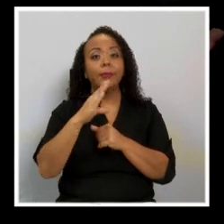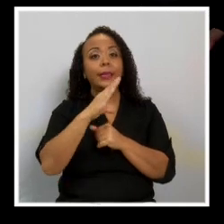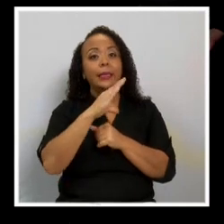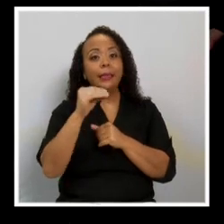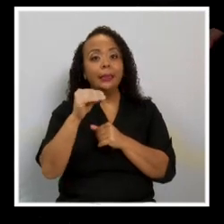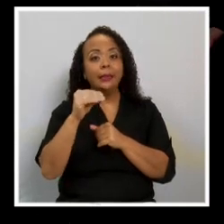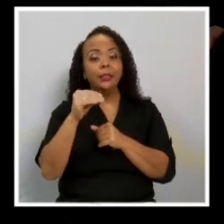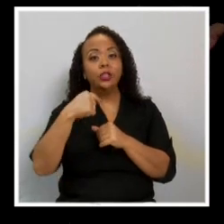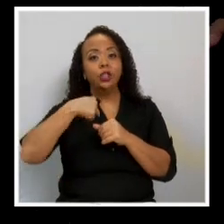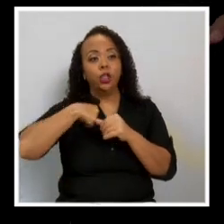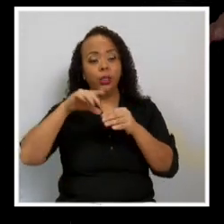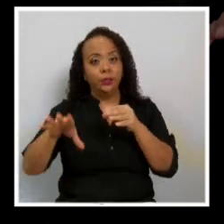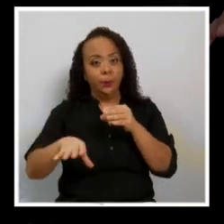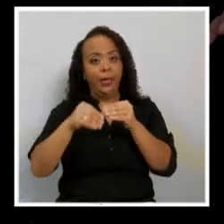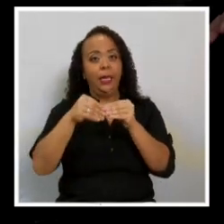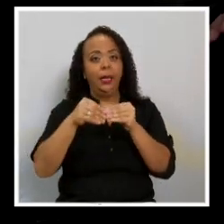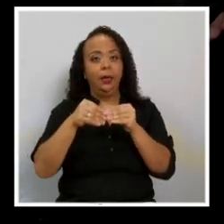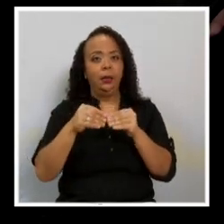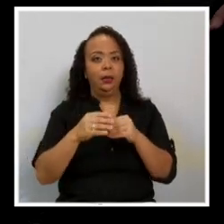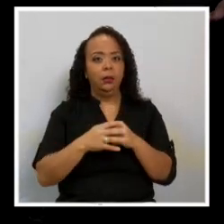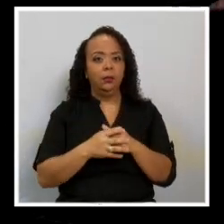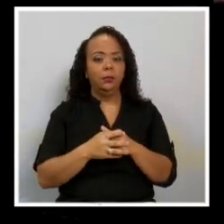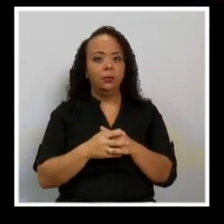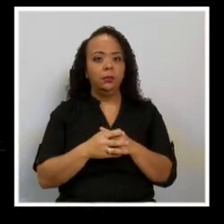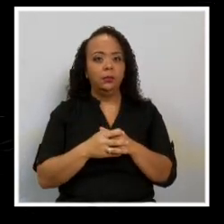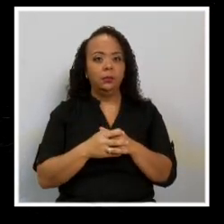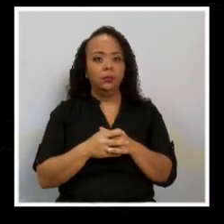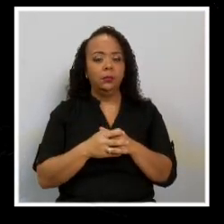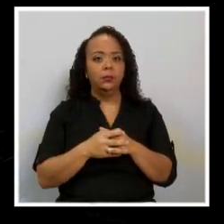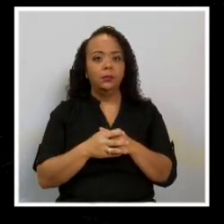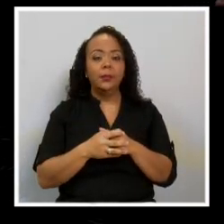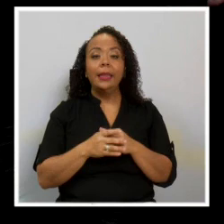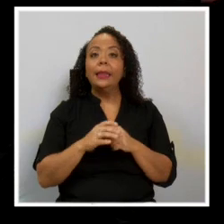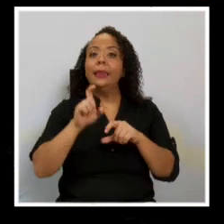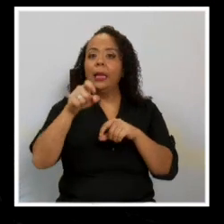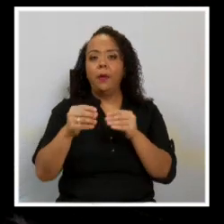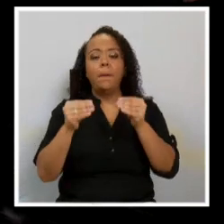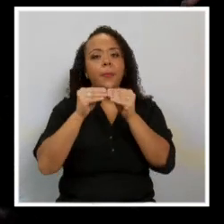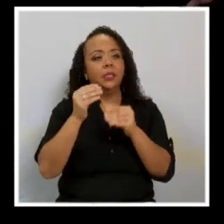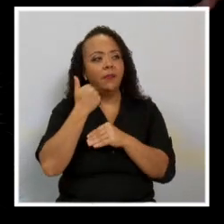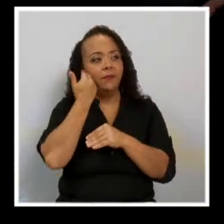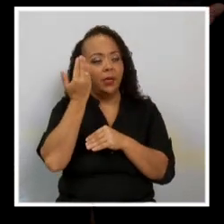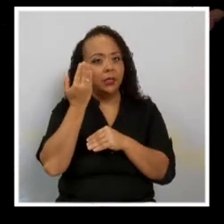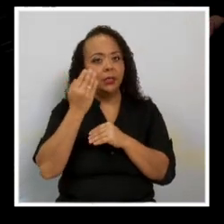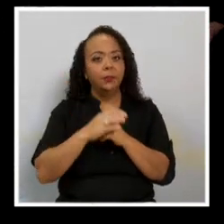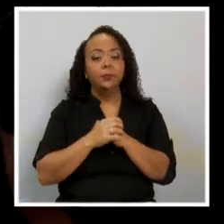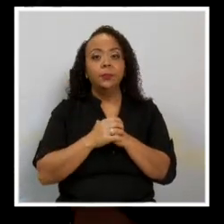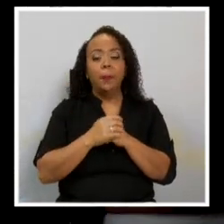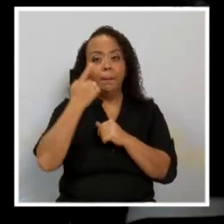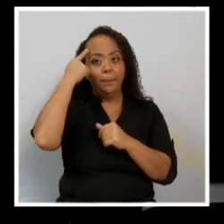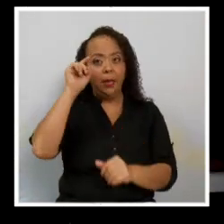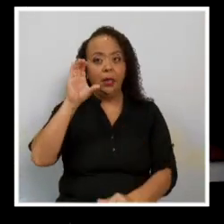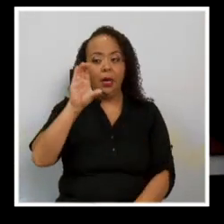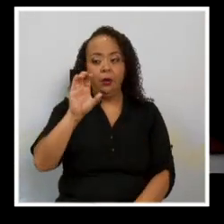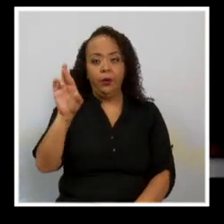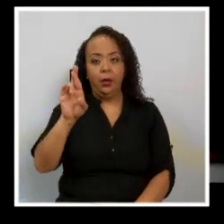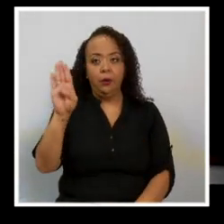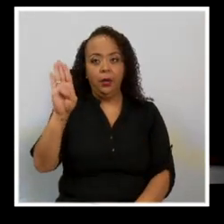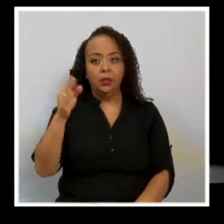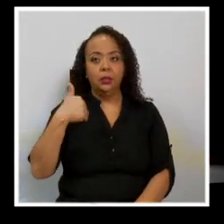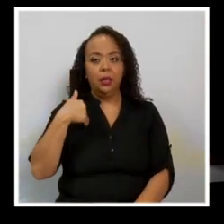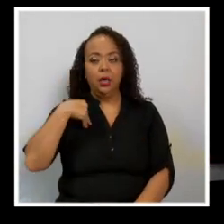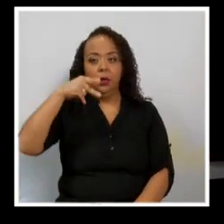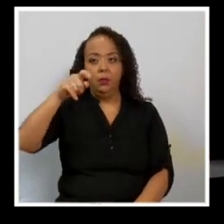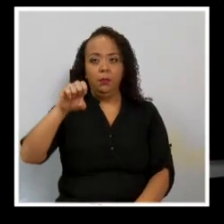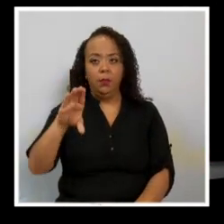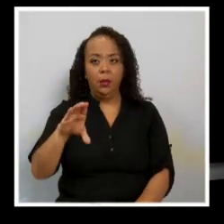distanciarse. Yo le sumaría un elemento rápido, y es que debe ser mucho más fácil para Carlos Ricardo Benavides tener a un PAC y